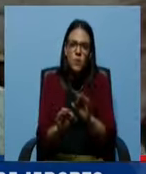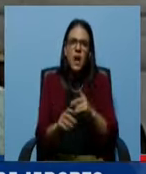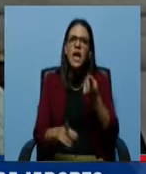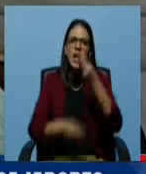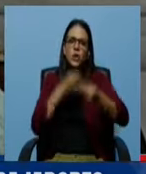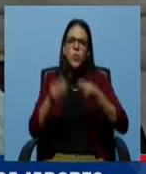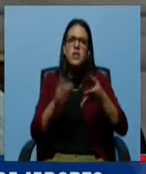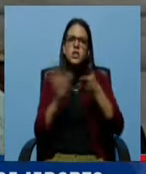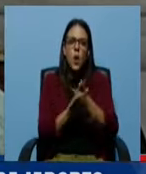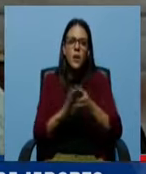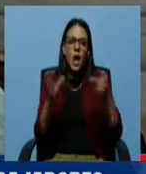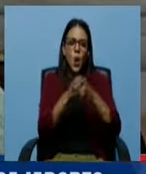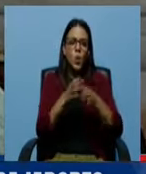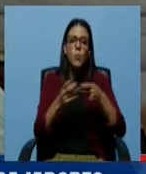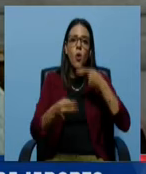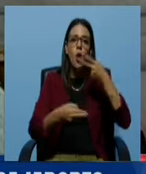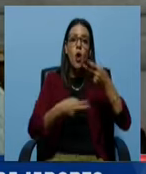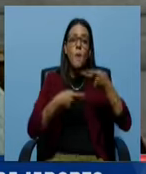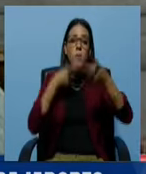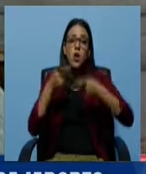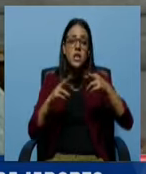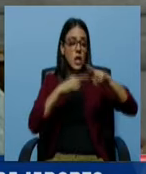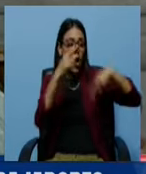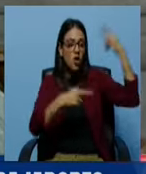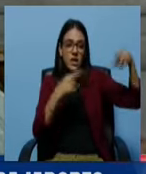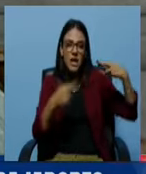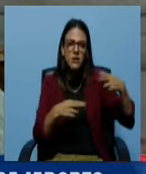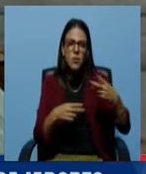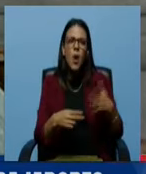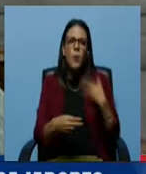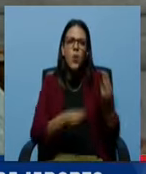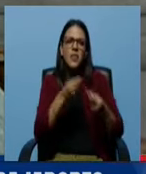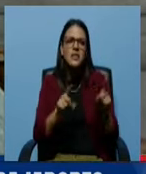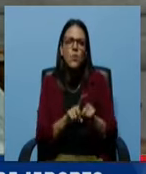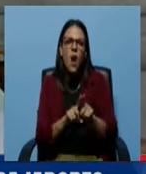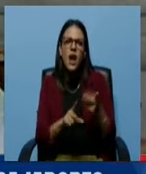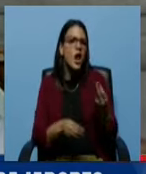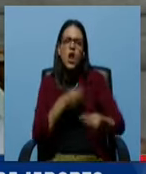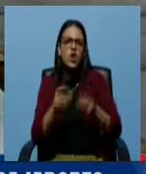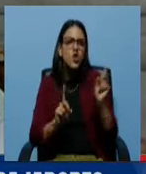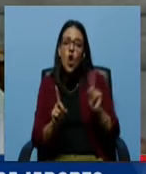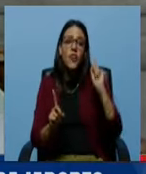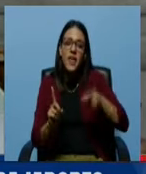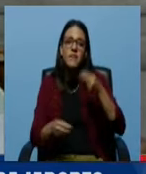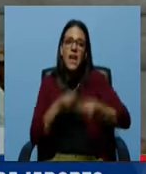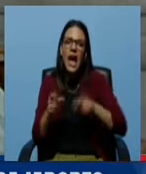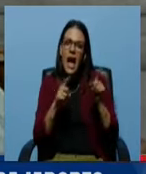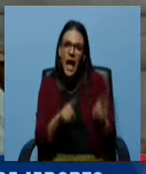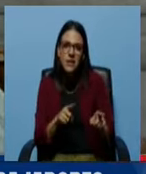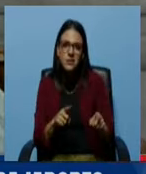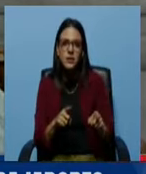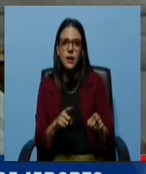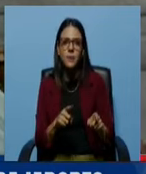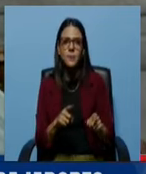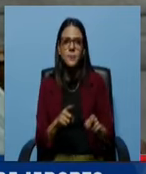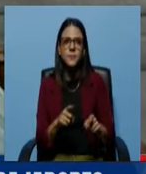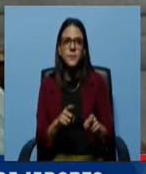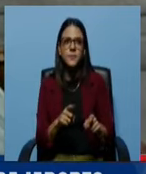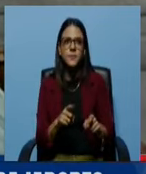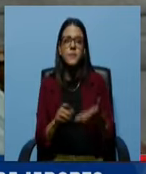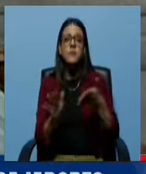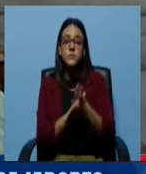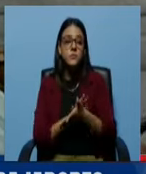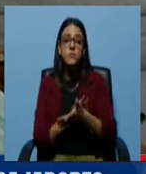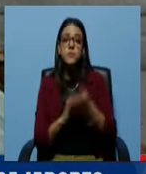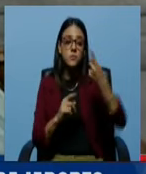a un movimiento revolucionario, a un movimiento progresista, a un movimiento de avanzada, en el nivel